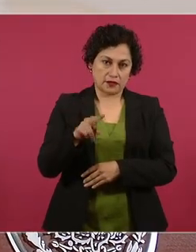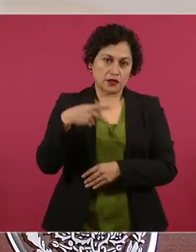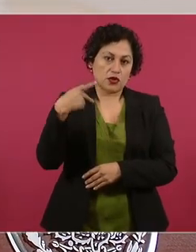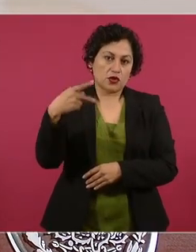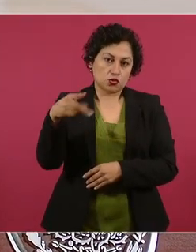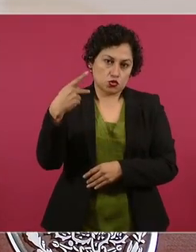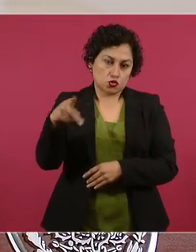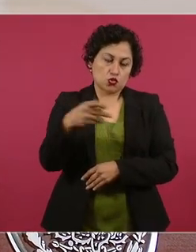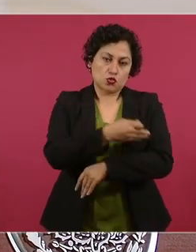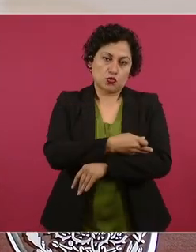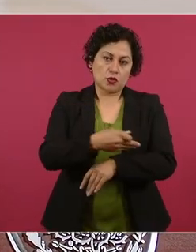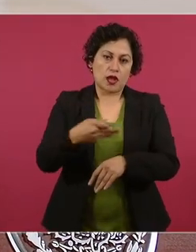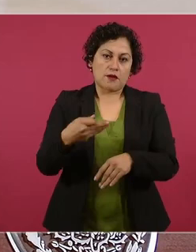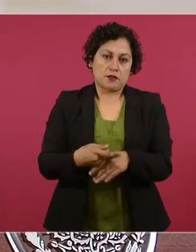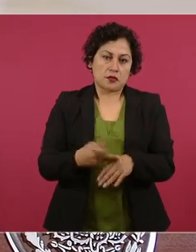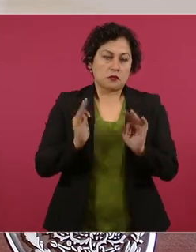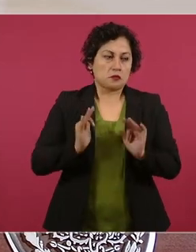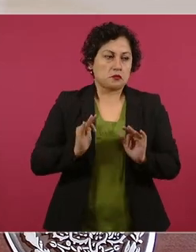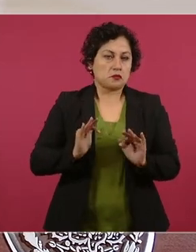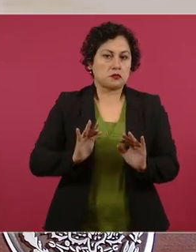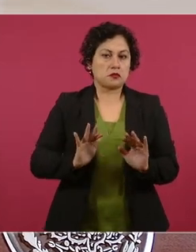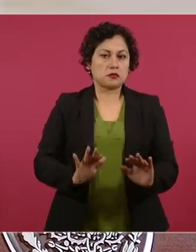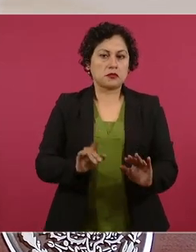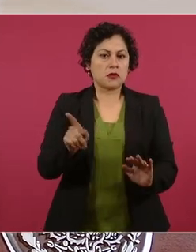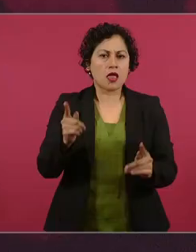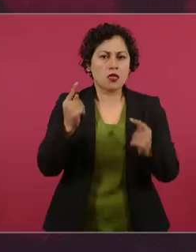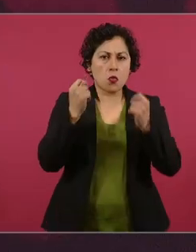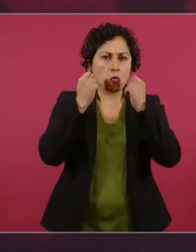y luchó por la independencia de América